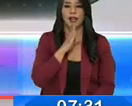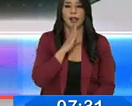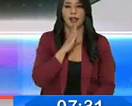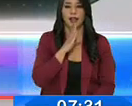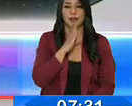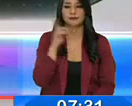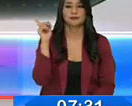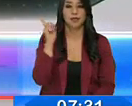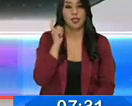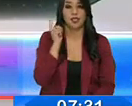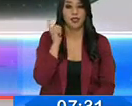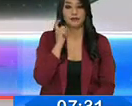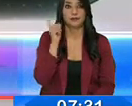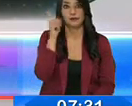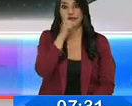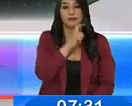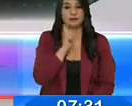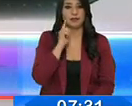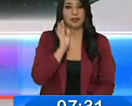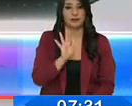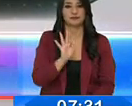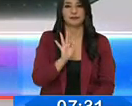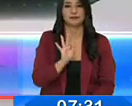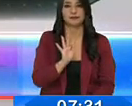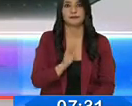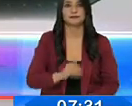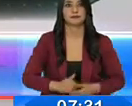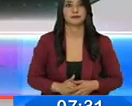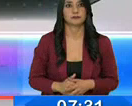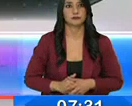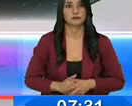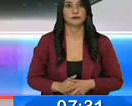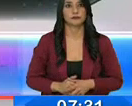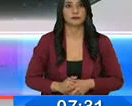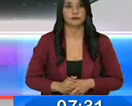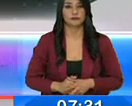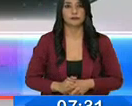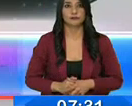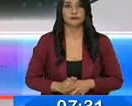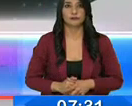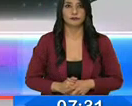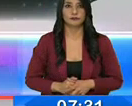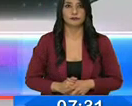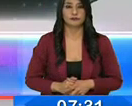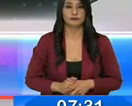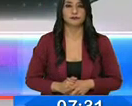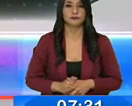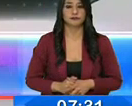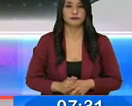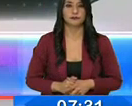baja salarial, pero no lo es. El médico ecuatoriano ganaría en esta jornada reducida más valor por hora.